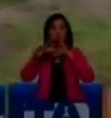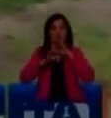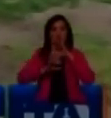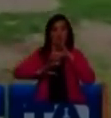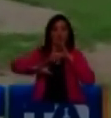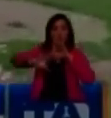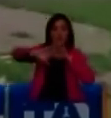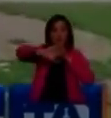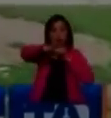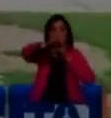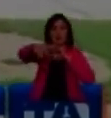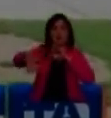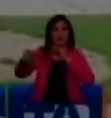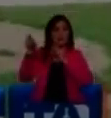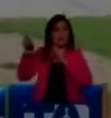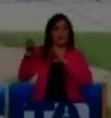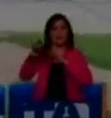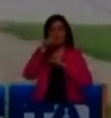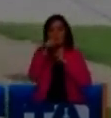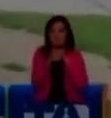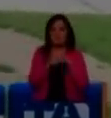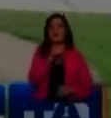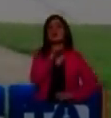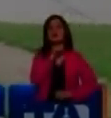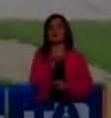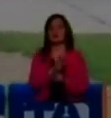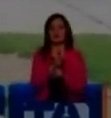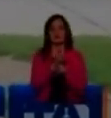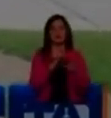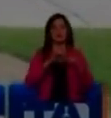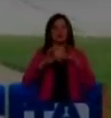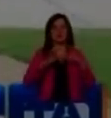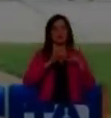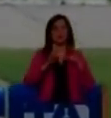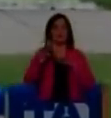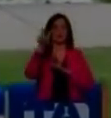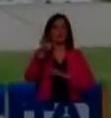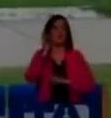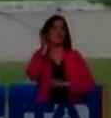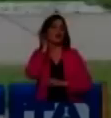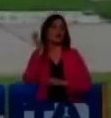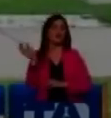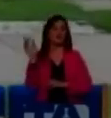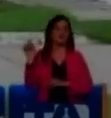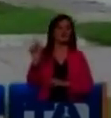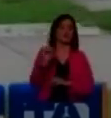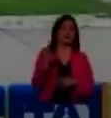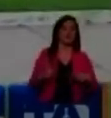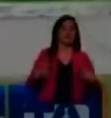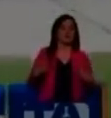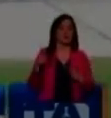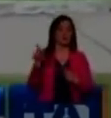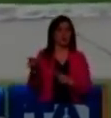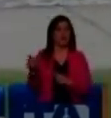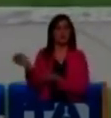que se tenga más cuidado en ese sentido. Muchísimas gracias. Quiero conversar ahora con una de las señoras que vive aquí en la zona. Mi señor, usted